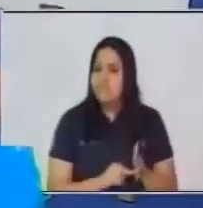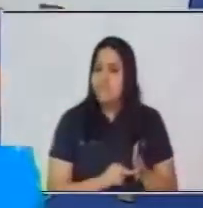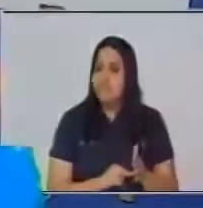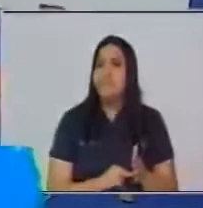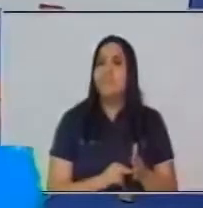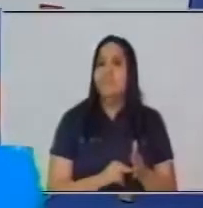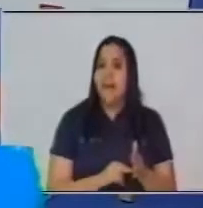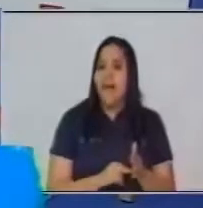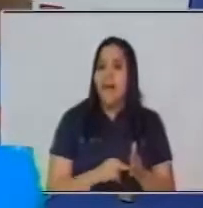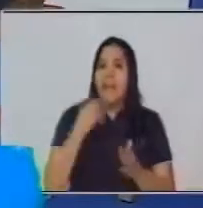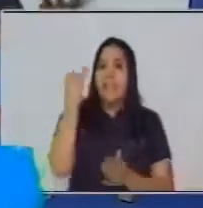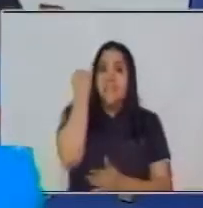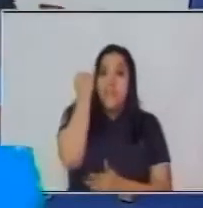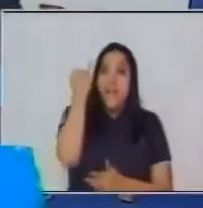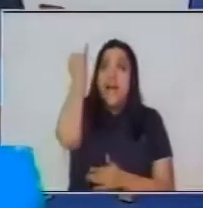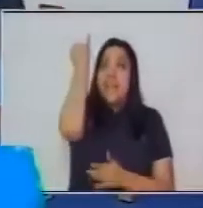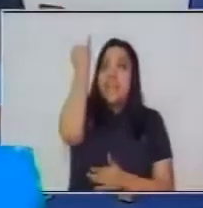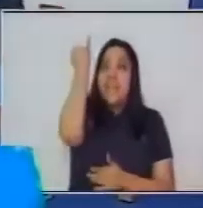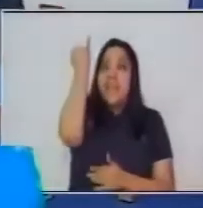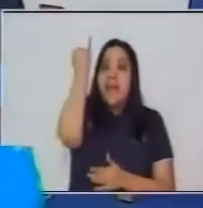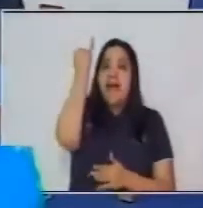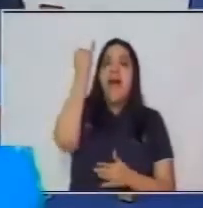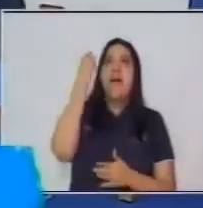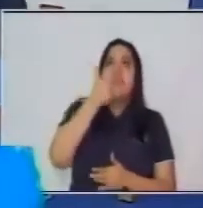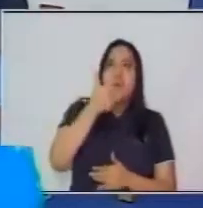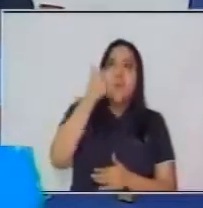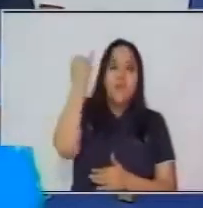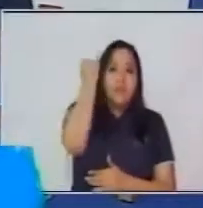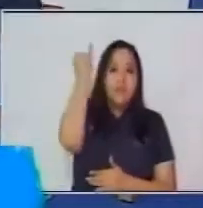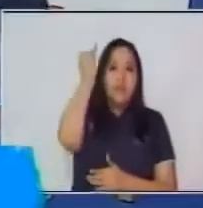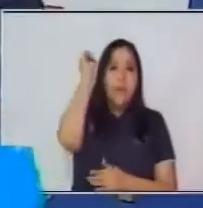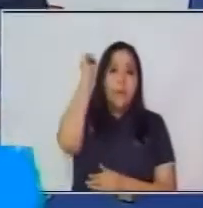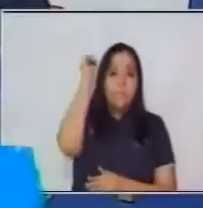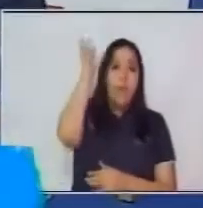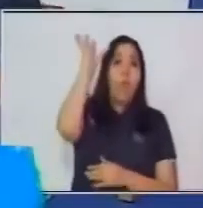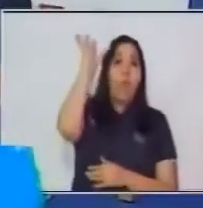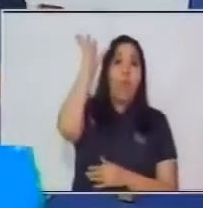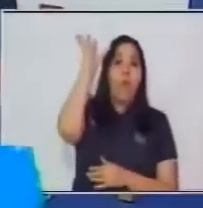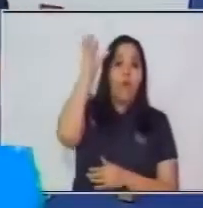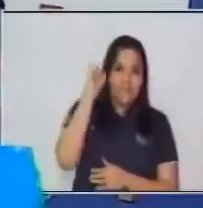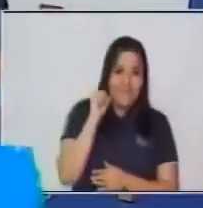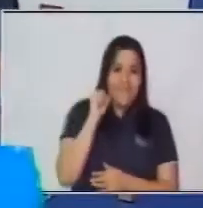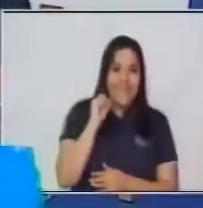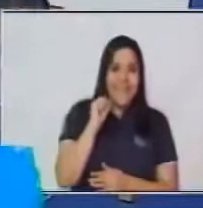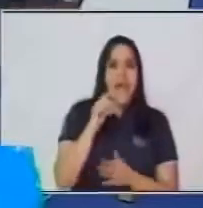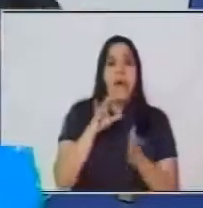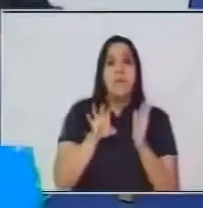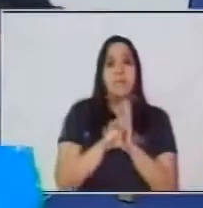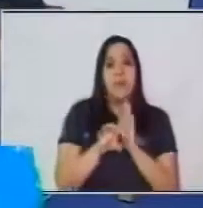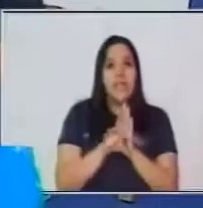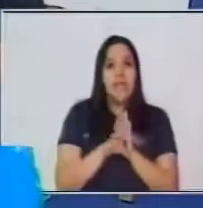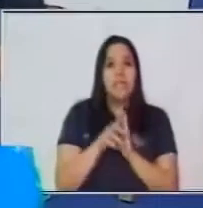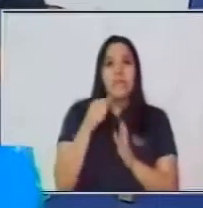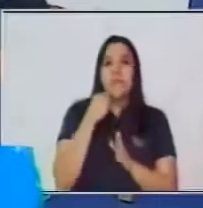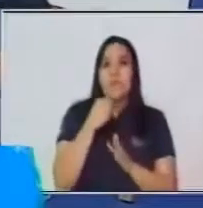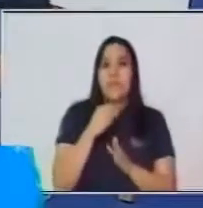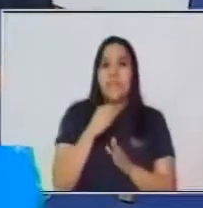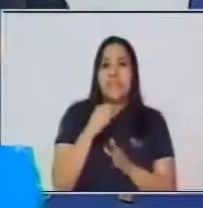Que es una idea, que tiene una buena idea. O como diríamos en lenguaje sencillo, se le alumbró el